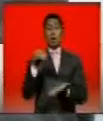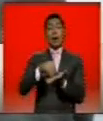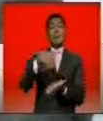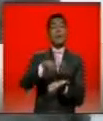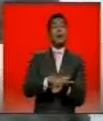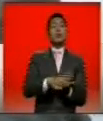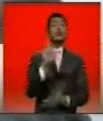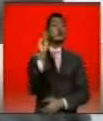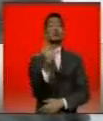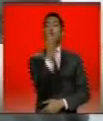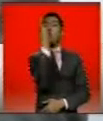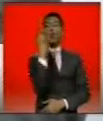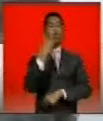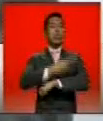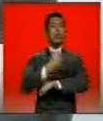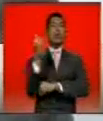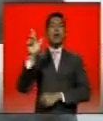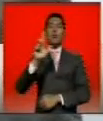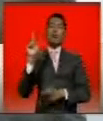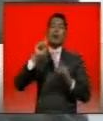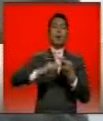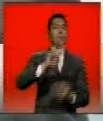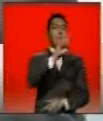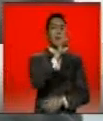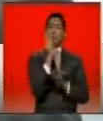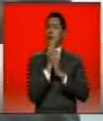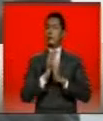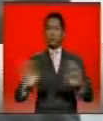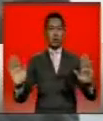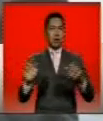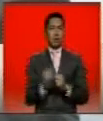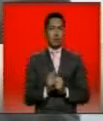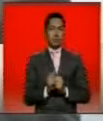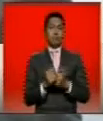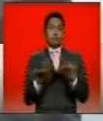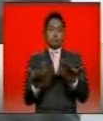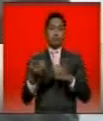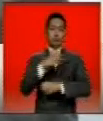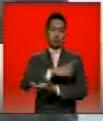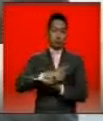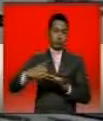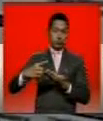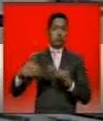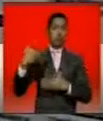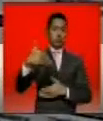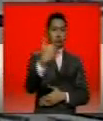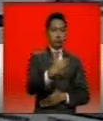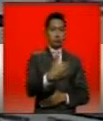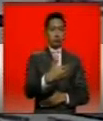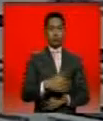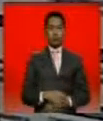solamente en días laborables de lunes a viernes en el transcurso de la semana.